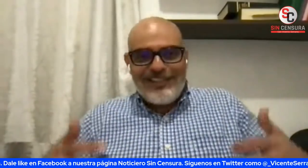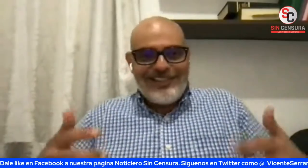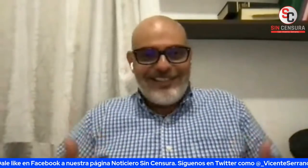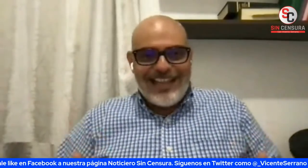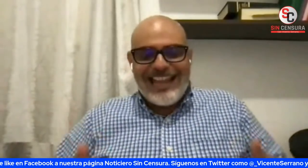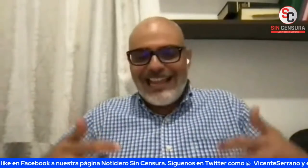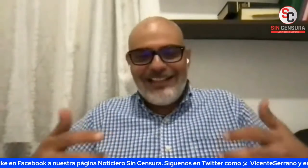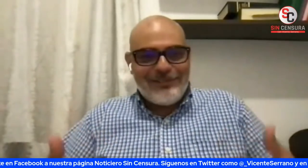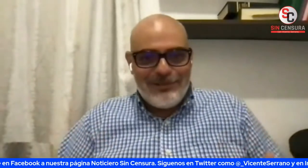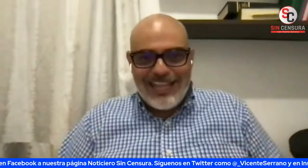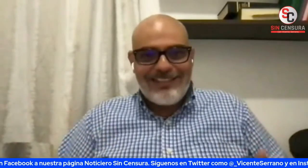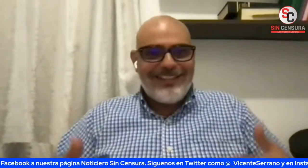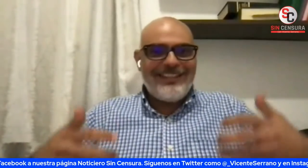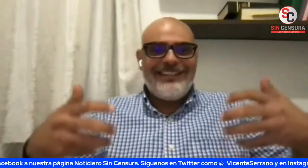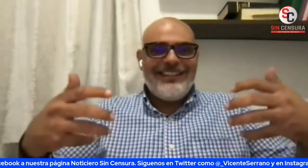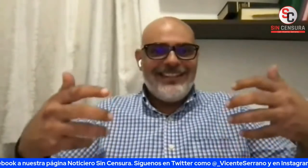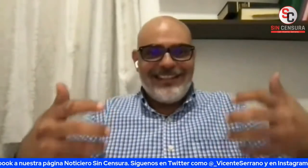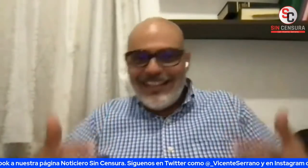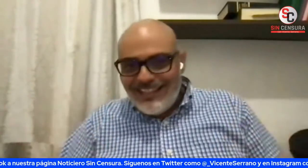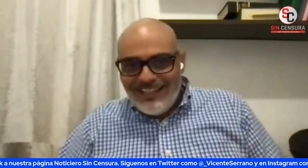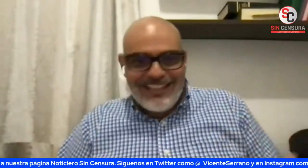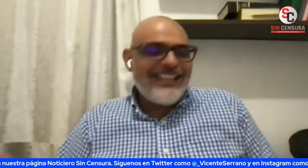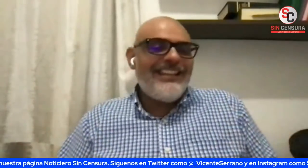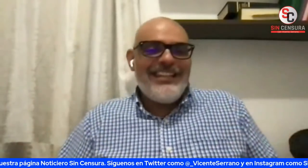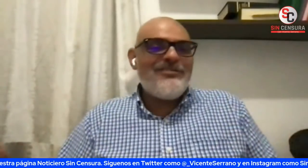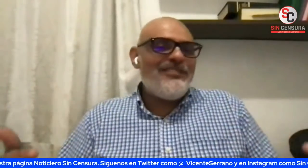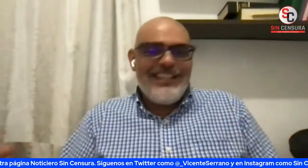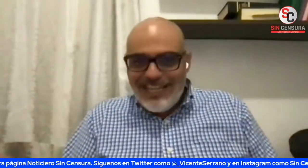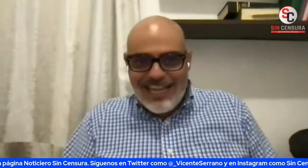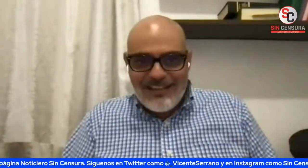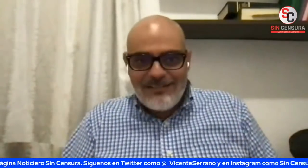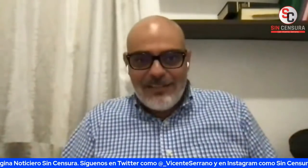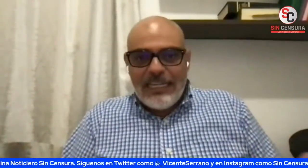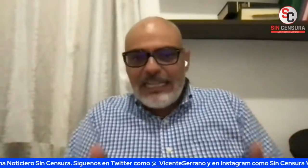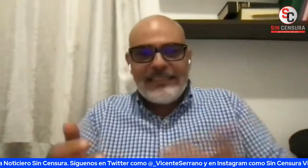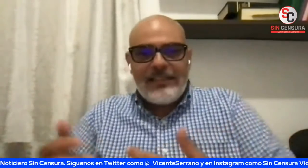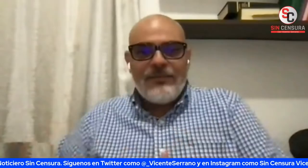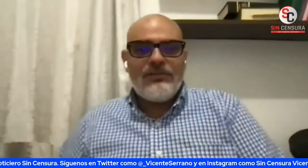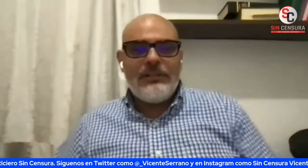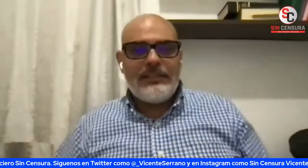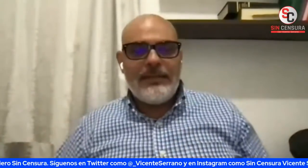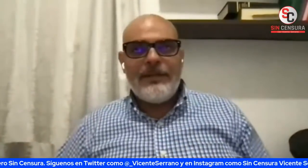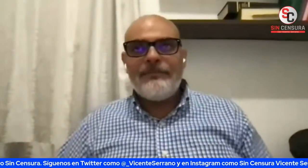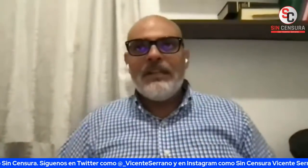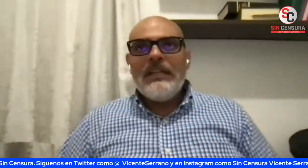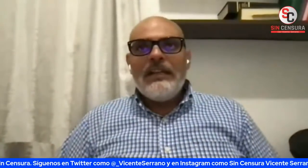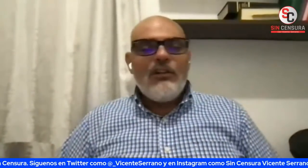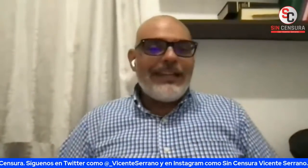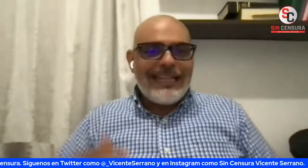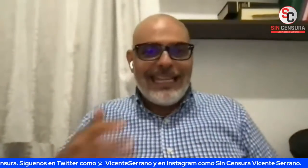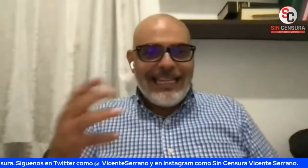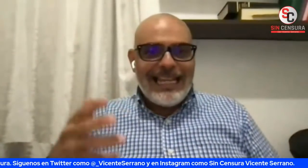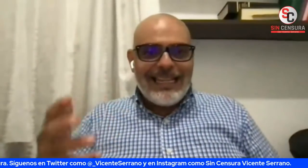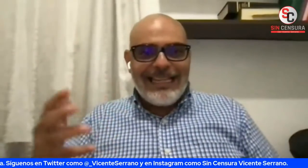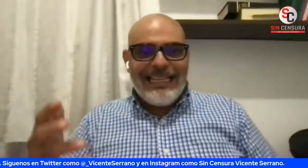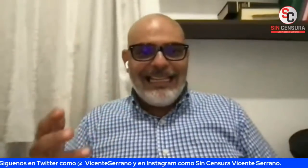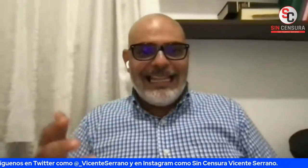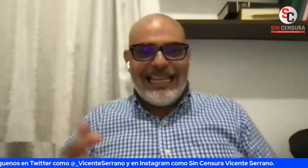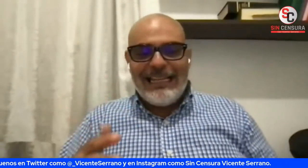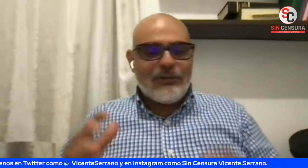un apoyo esencial al estudiante, niño y niña. Ese es el fondo del tema. Lo que